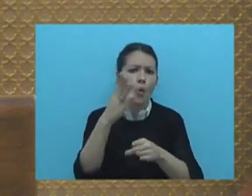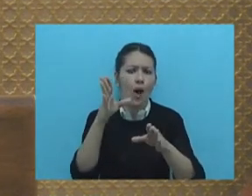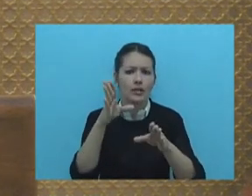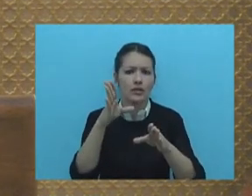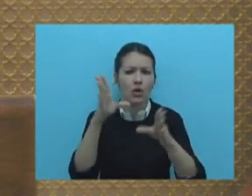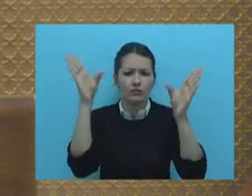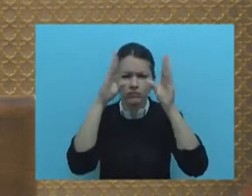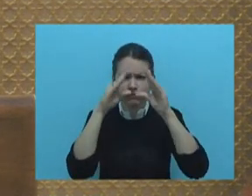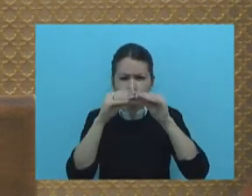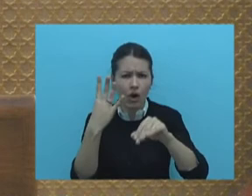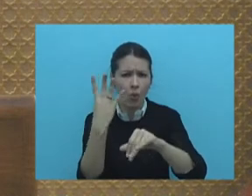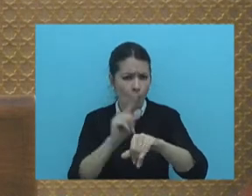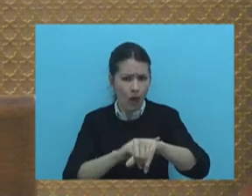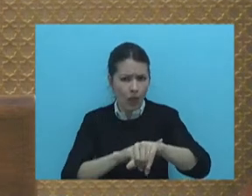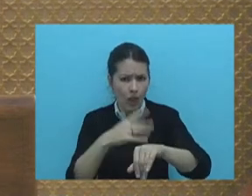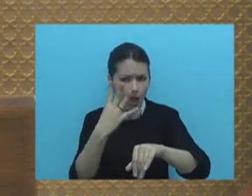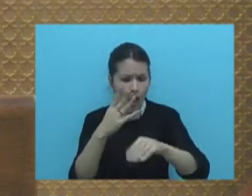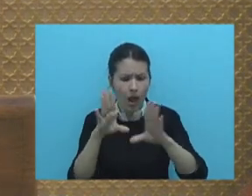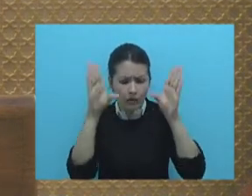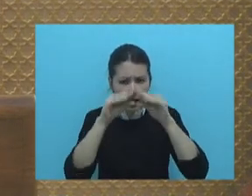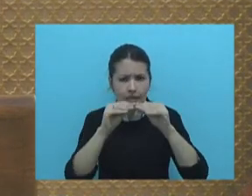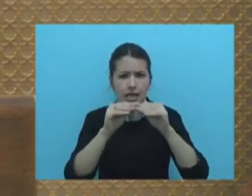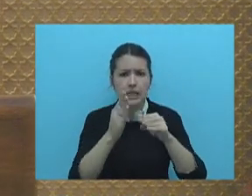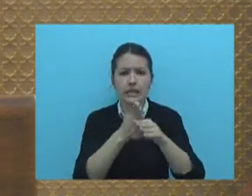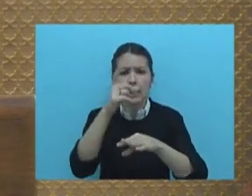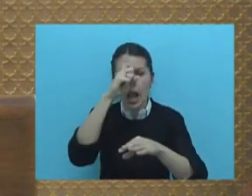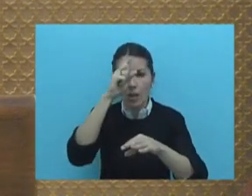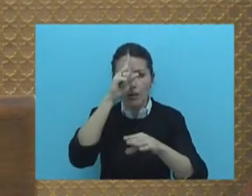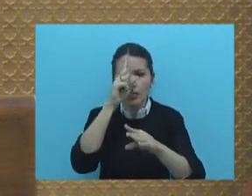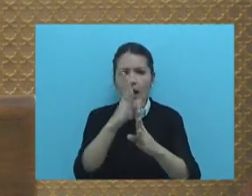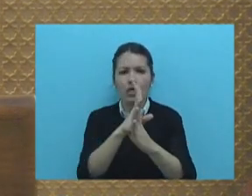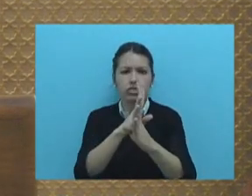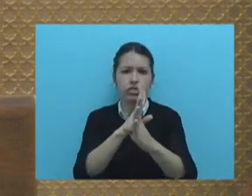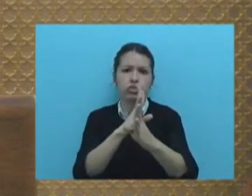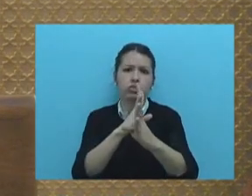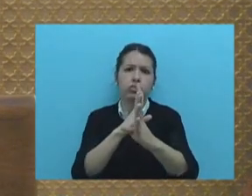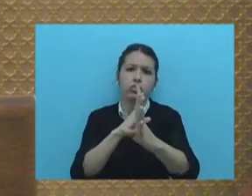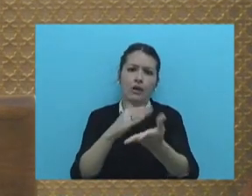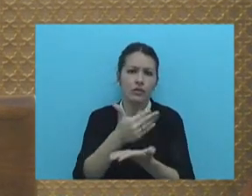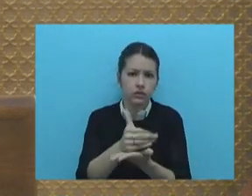acá es eso, que vaya alguien que nos ayude a poder tener el certificado médico a tiempo y todo.